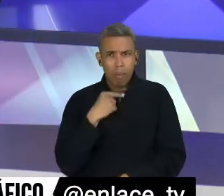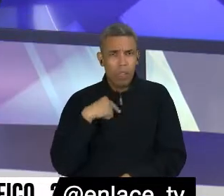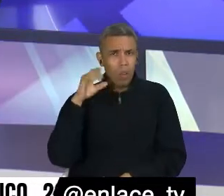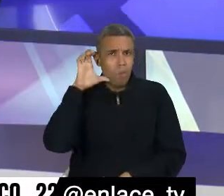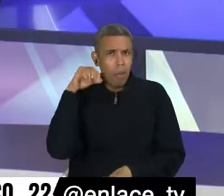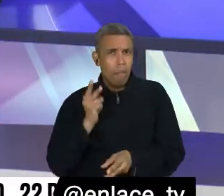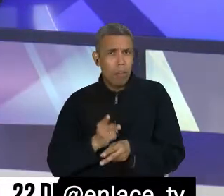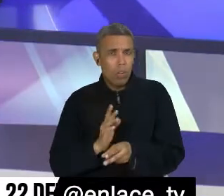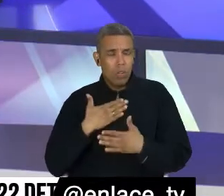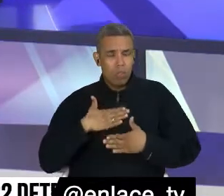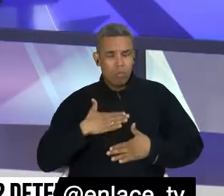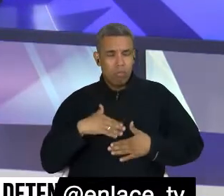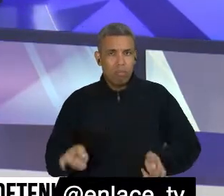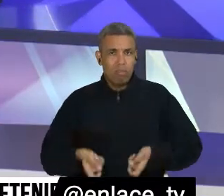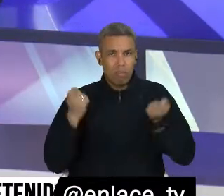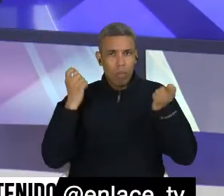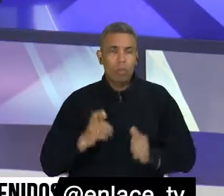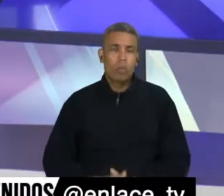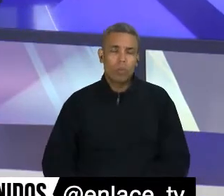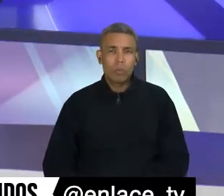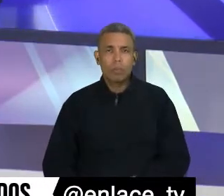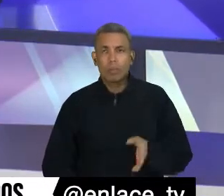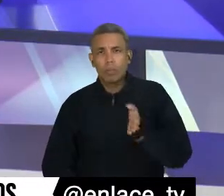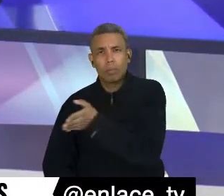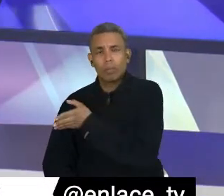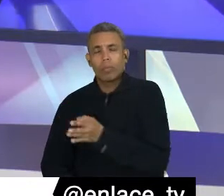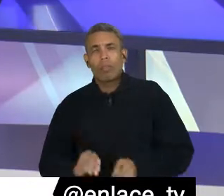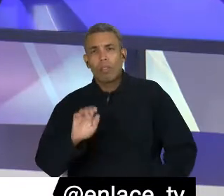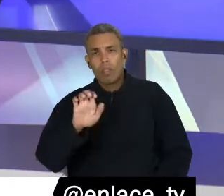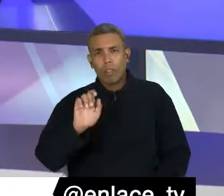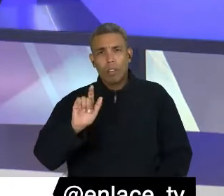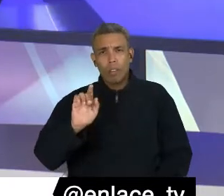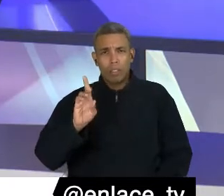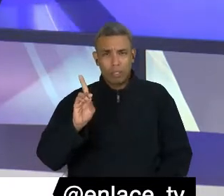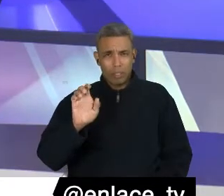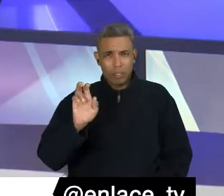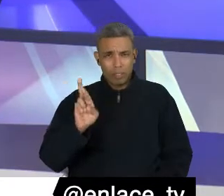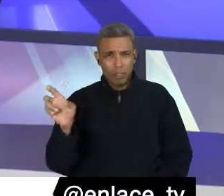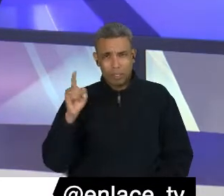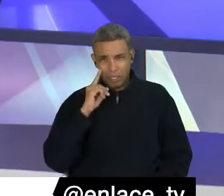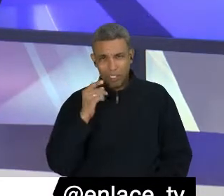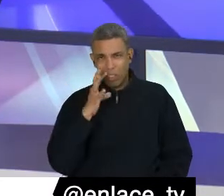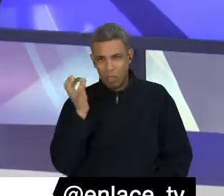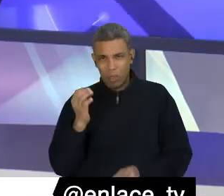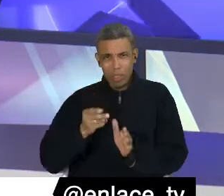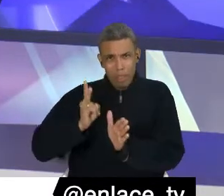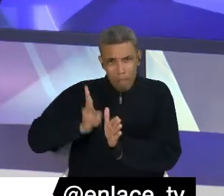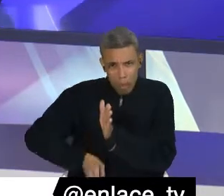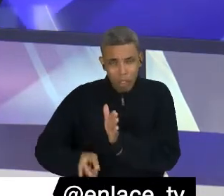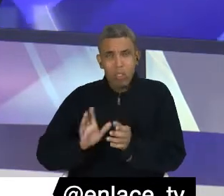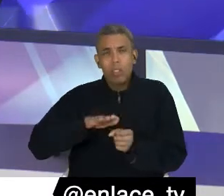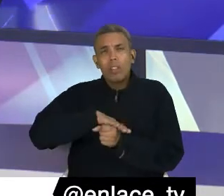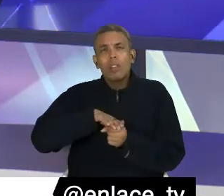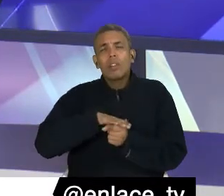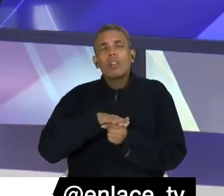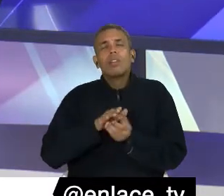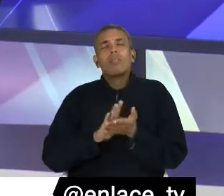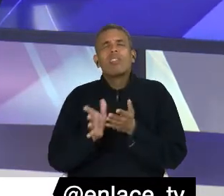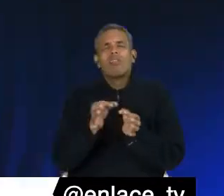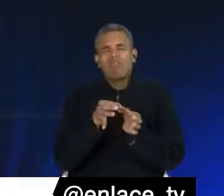familia de Elder Correa, quien fue asesinado en San Pablo, sur de Bolívar, aseguran que el hombre trabajaba en la población como